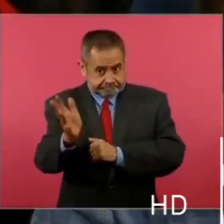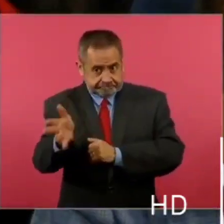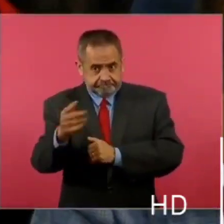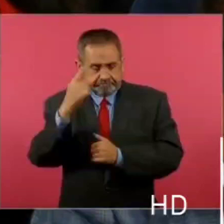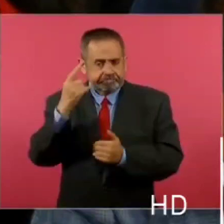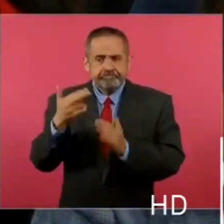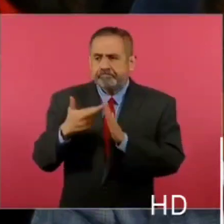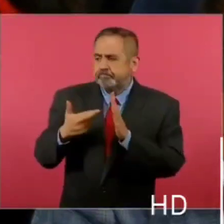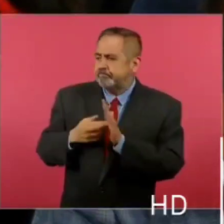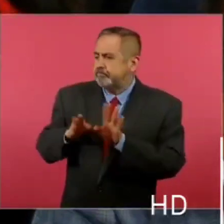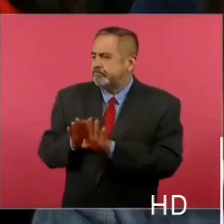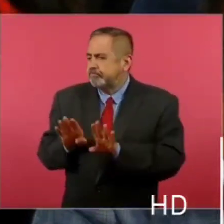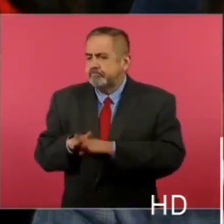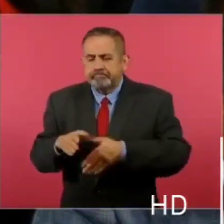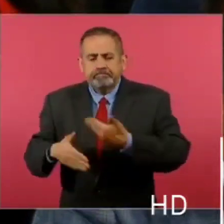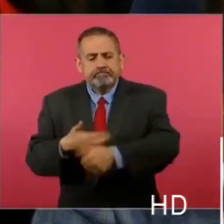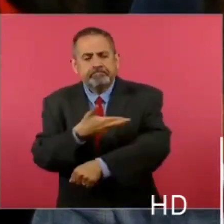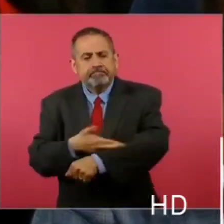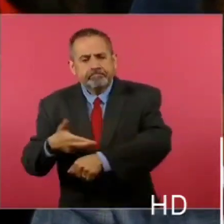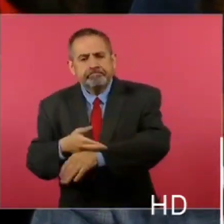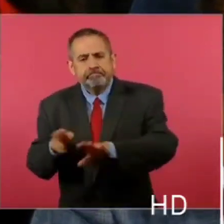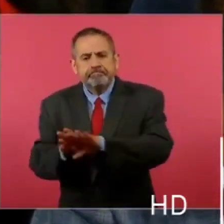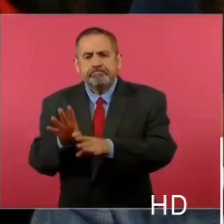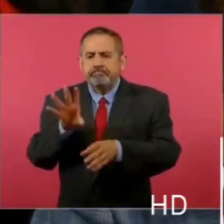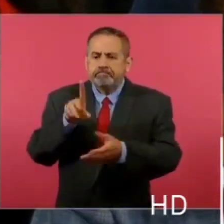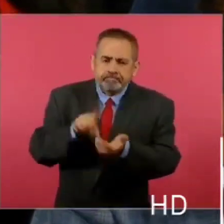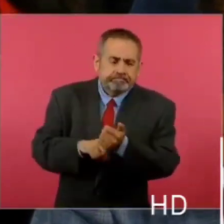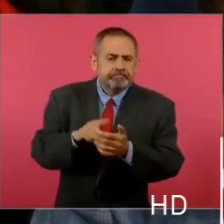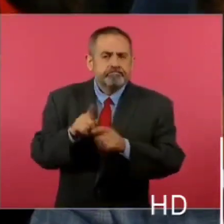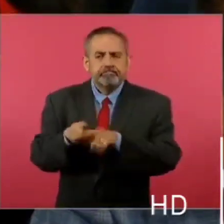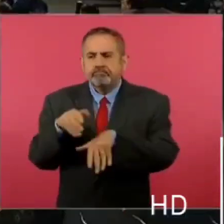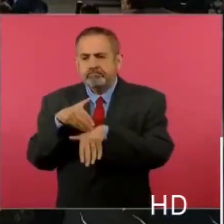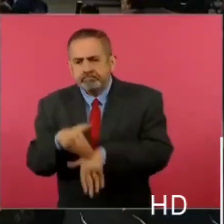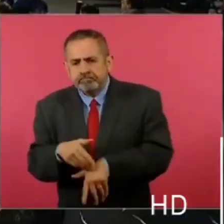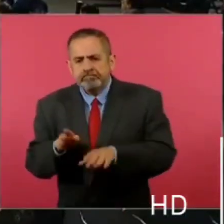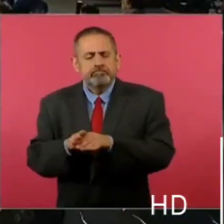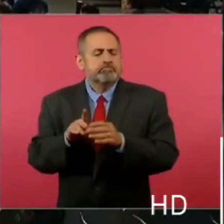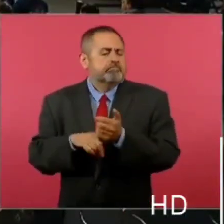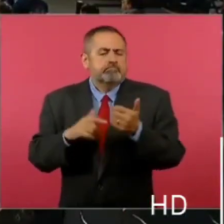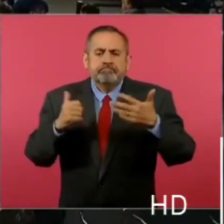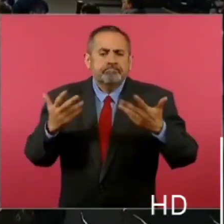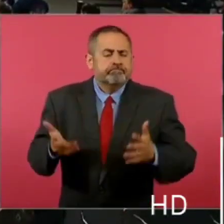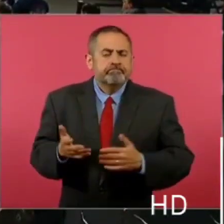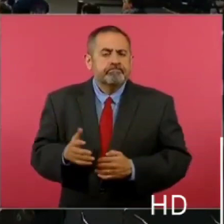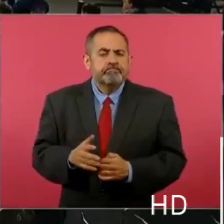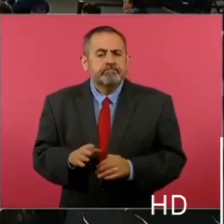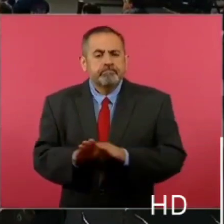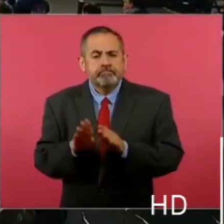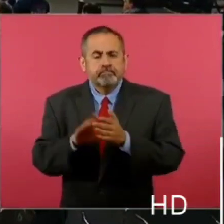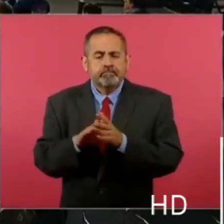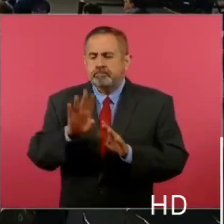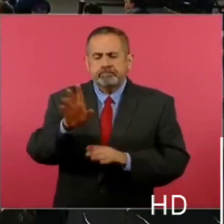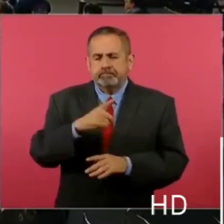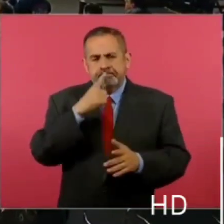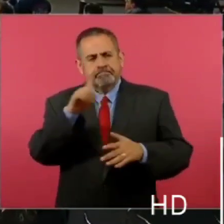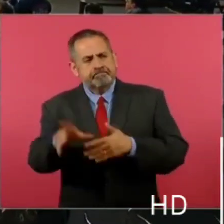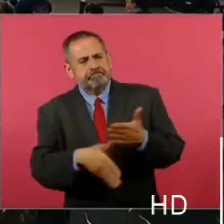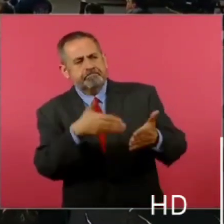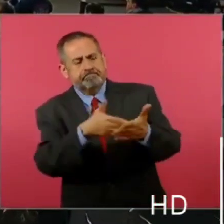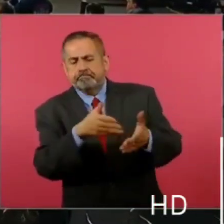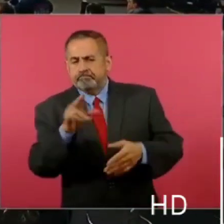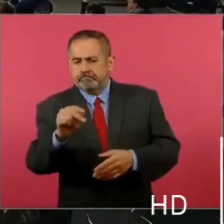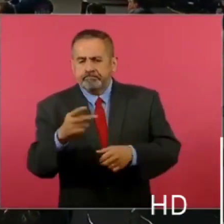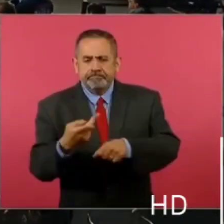estarían tomando, si se estará acatando o incluso impugnando esta resolución, toda